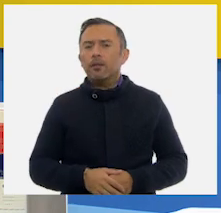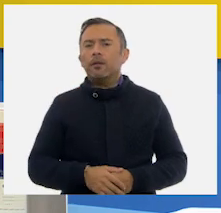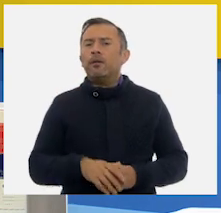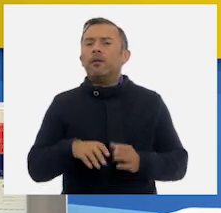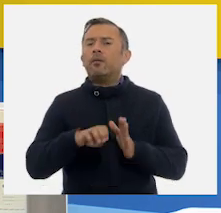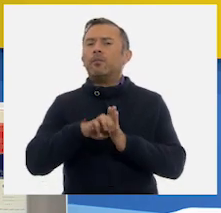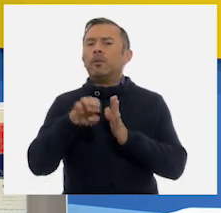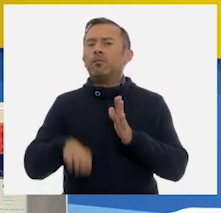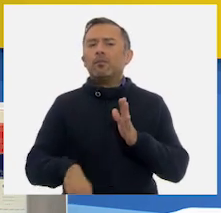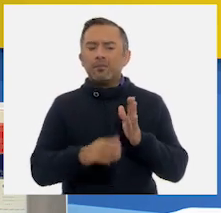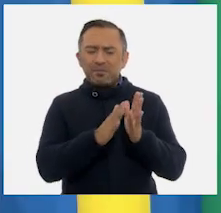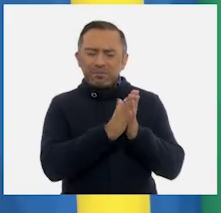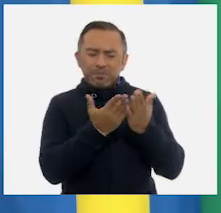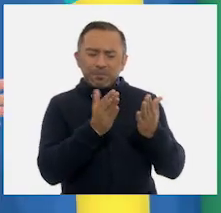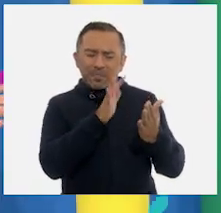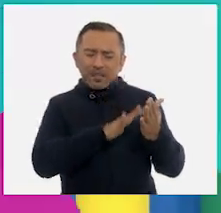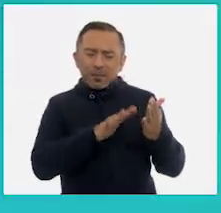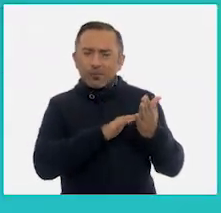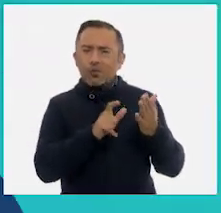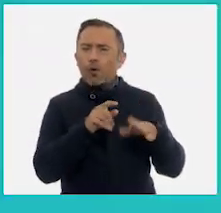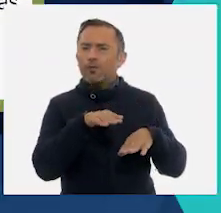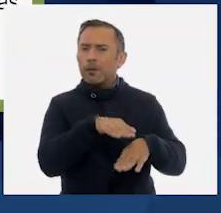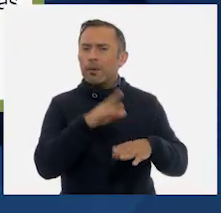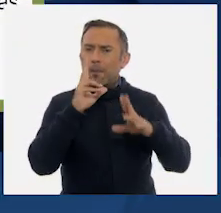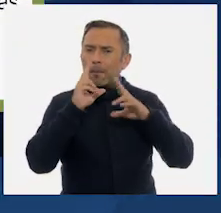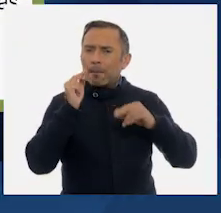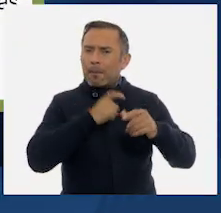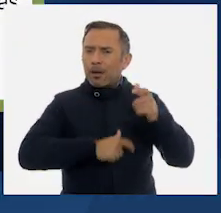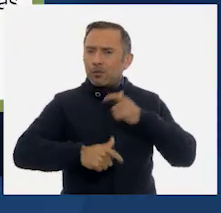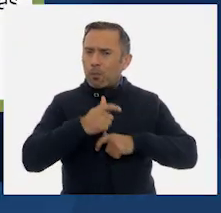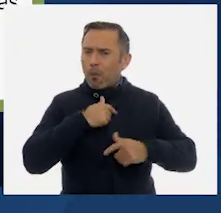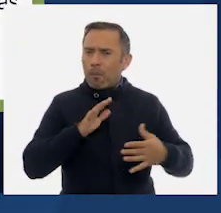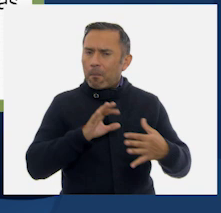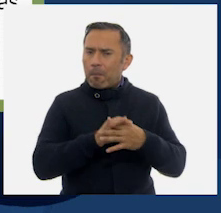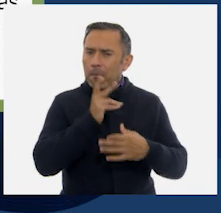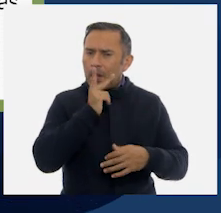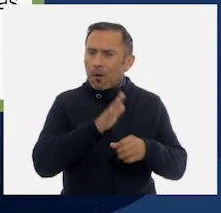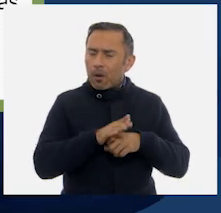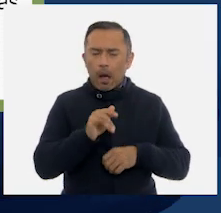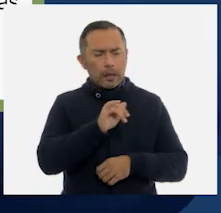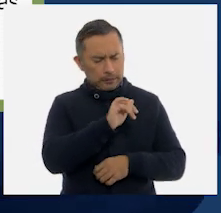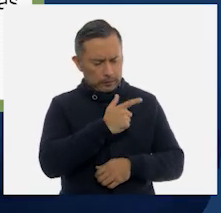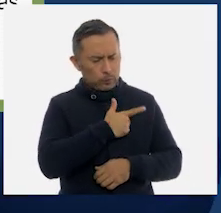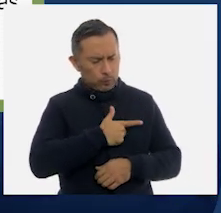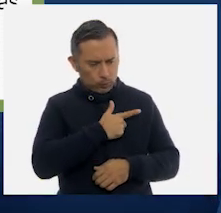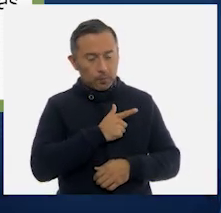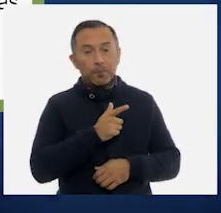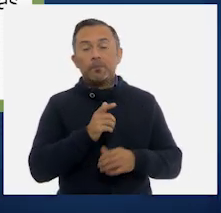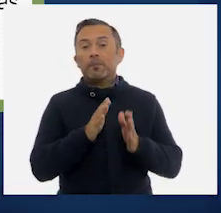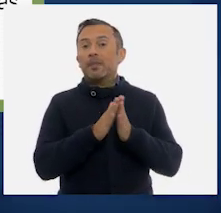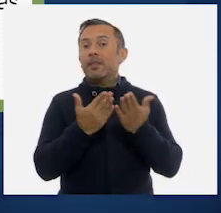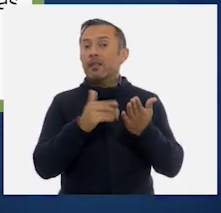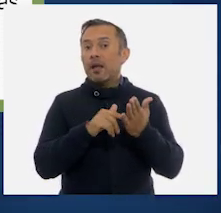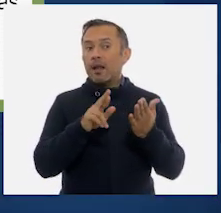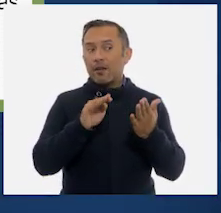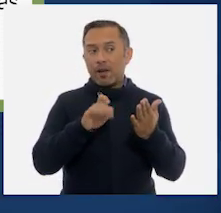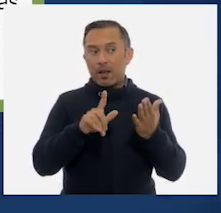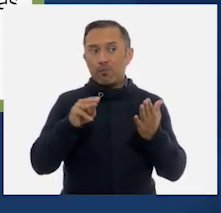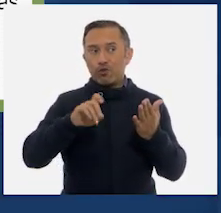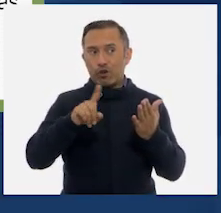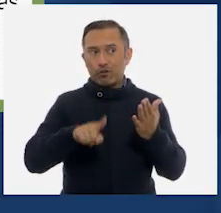leído sobre Pancho Villa? Por supuesto, Gaby. En el texto de Rafael F. Muñoz describe a grandes rasgos la